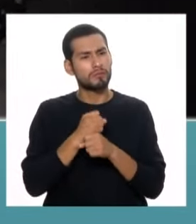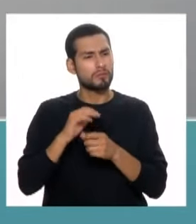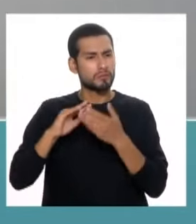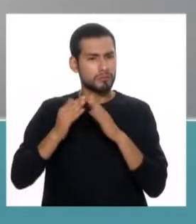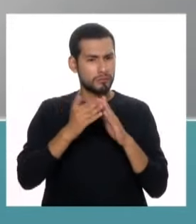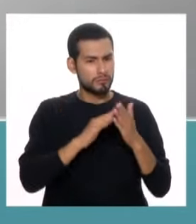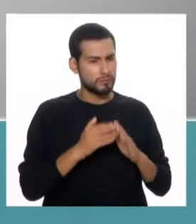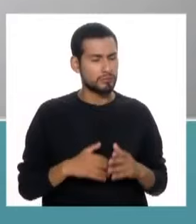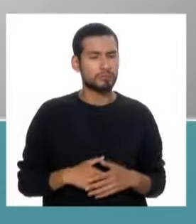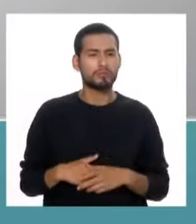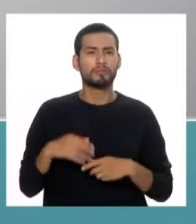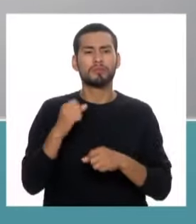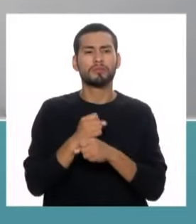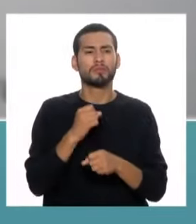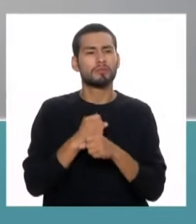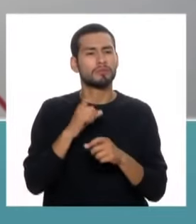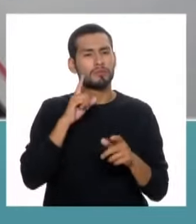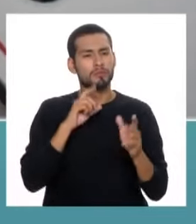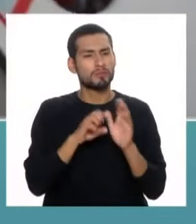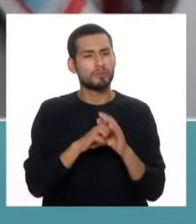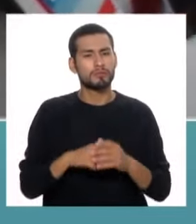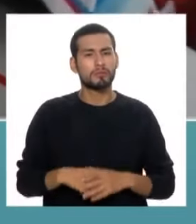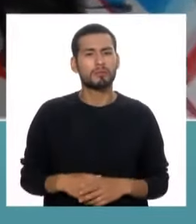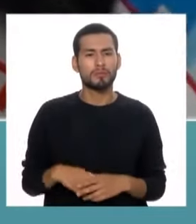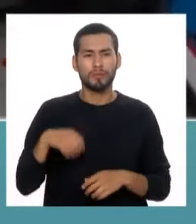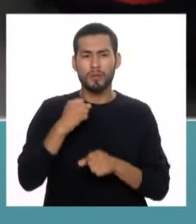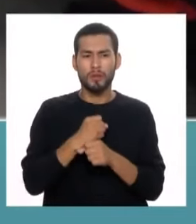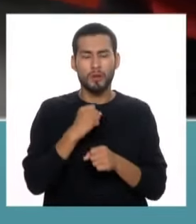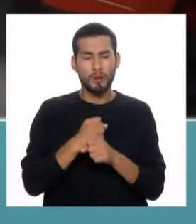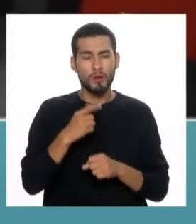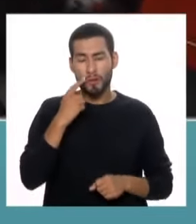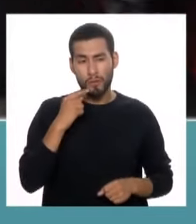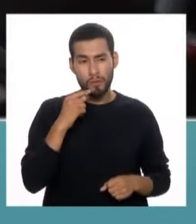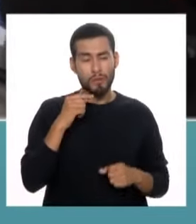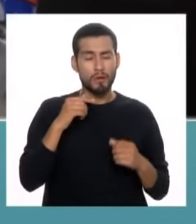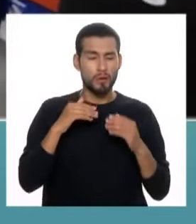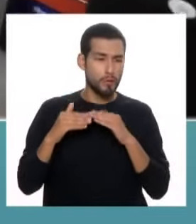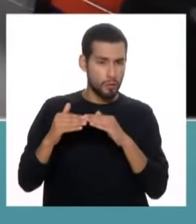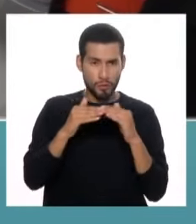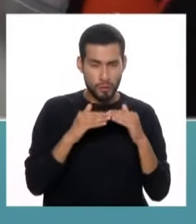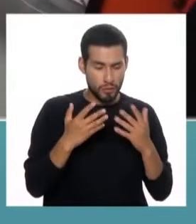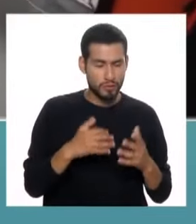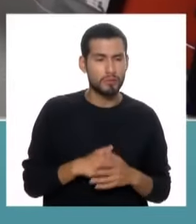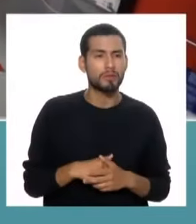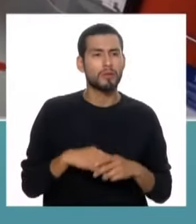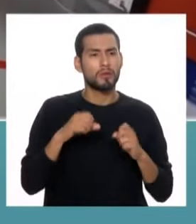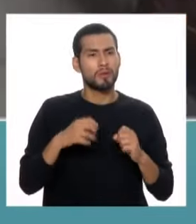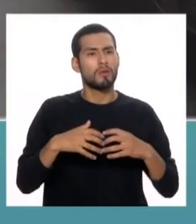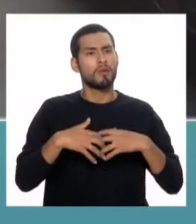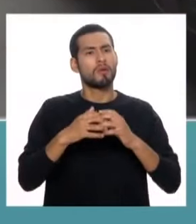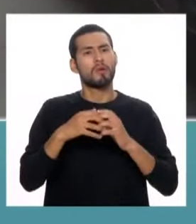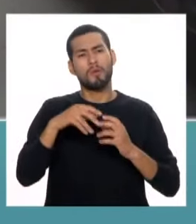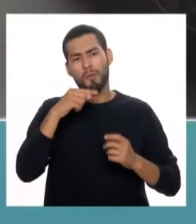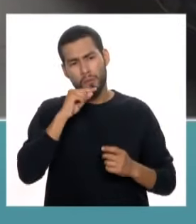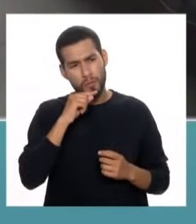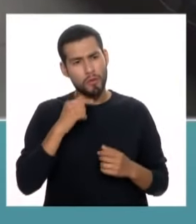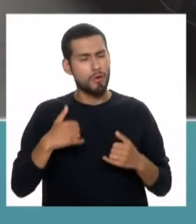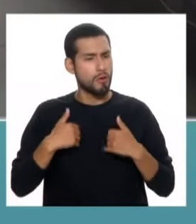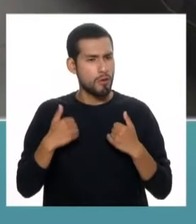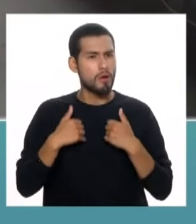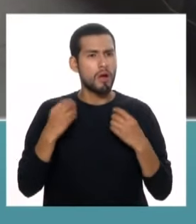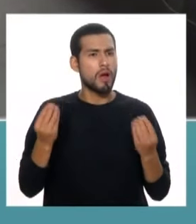comunitario. Se trabaja, por ejemplo, con Hombres por la Igualdad, se trabaja para empoderar mujeres,